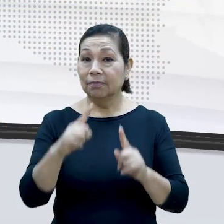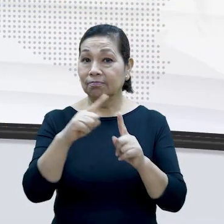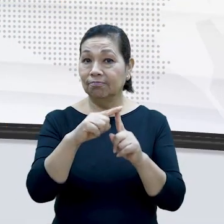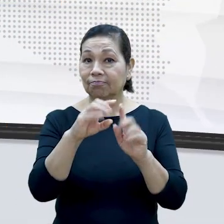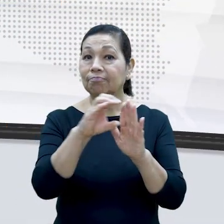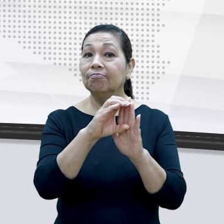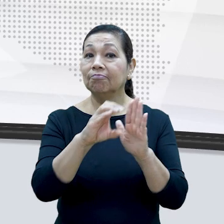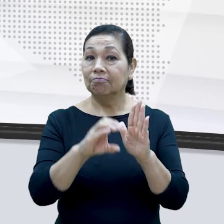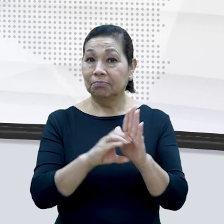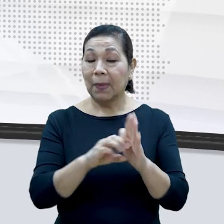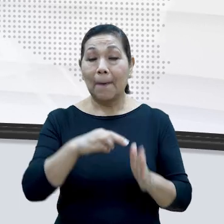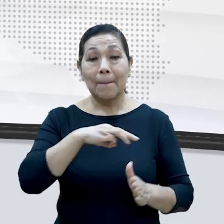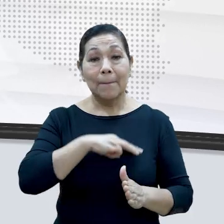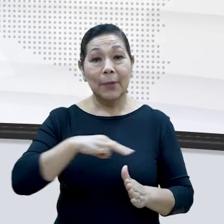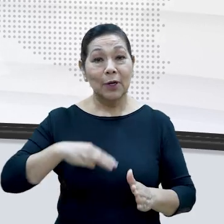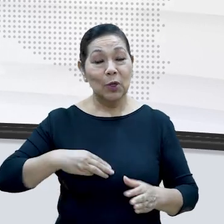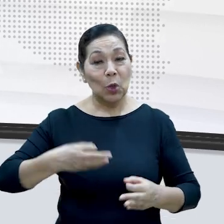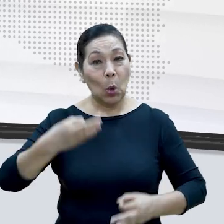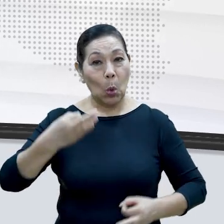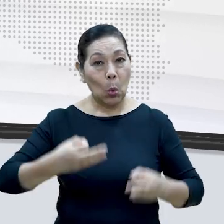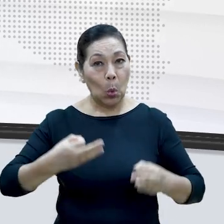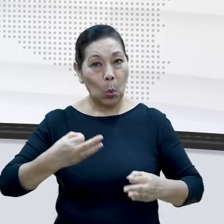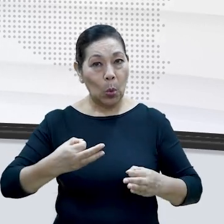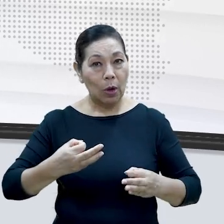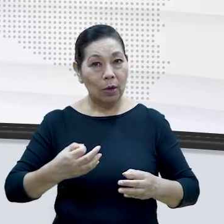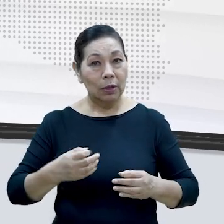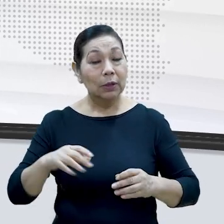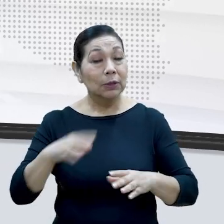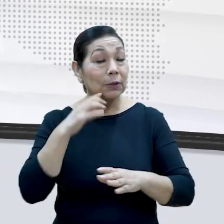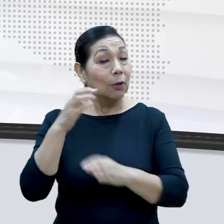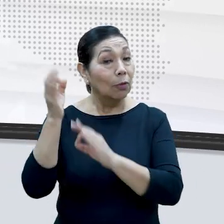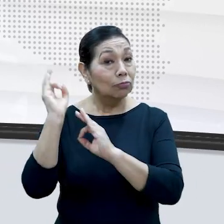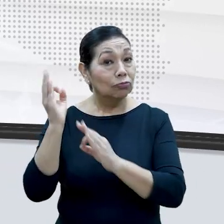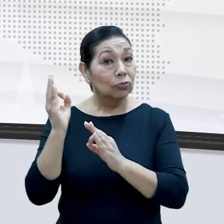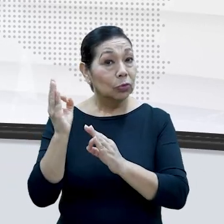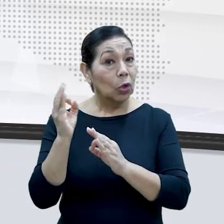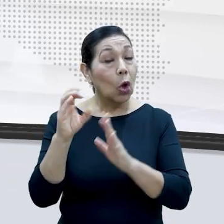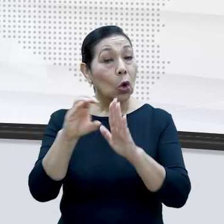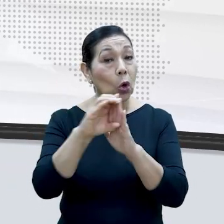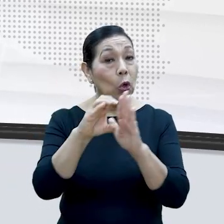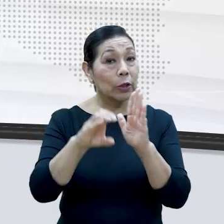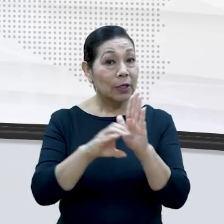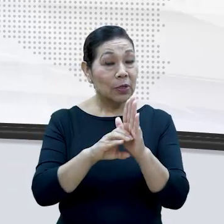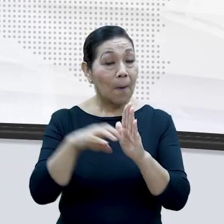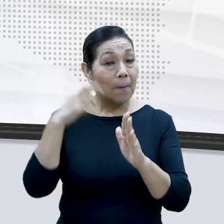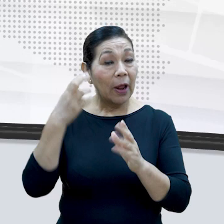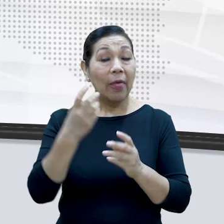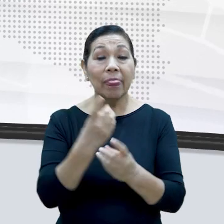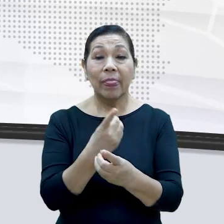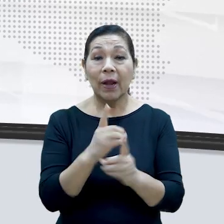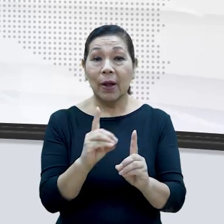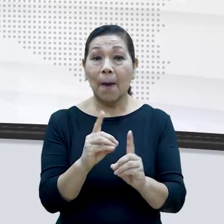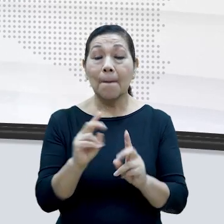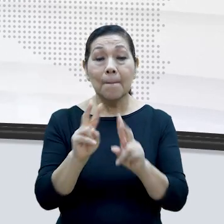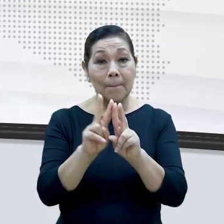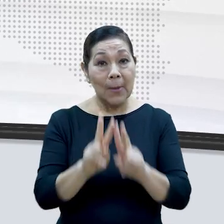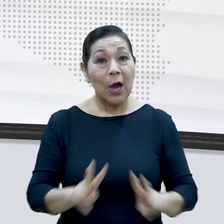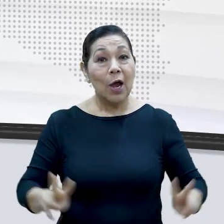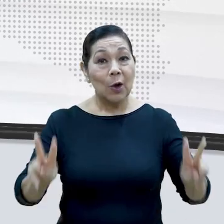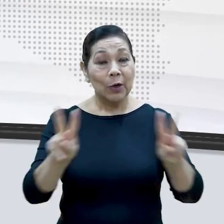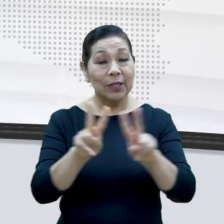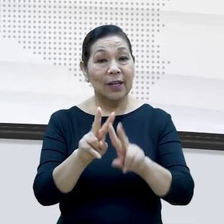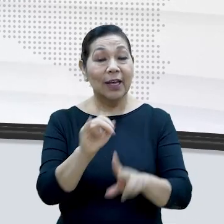El Tribunal Constitucional y el Ministerio de Justicia realizaron el Seminario Internacional Constitución Política, Democracia y